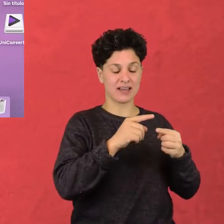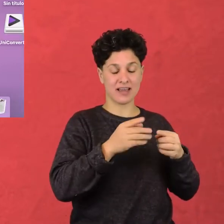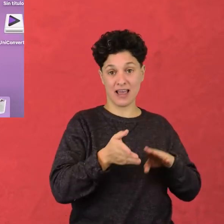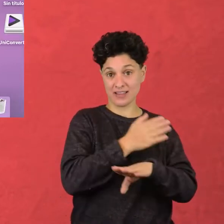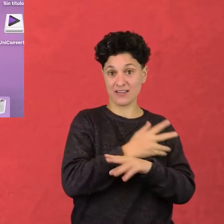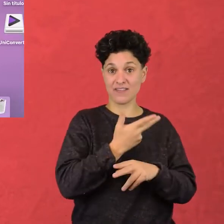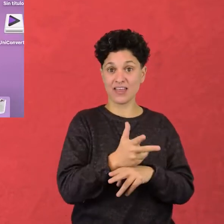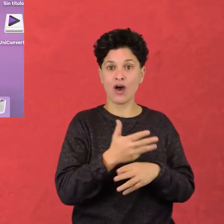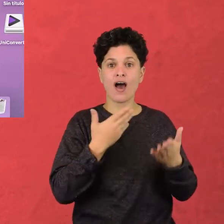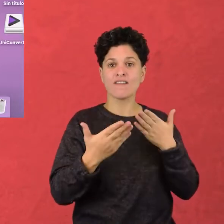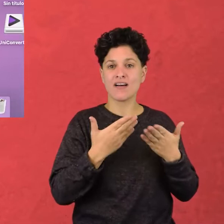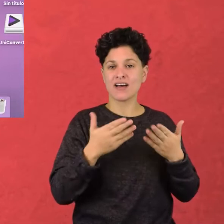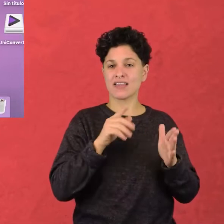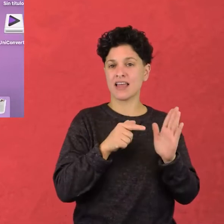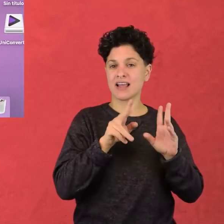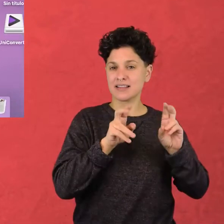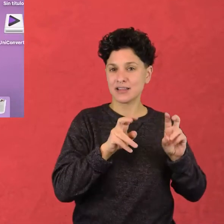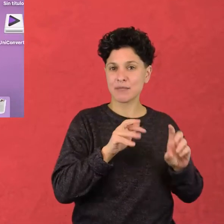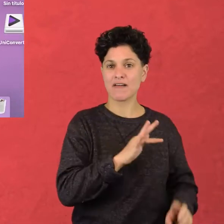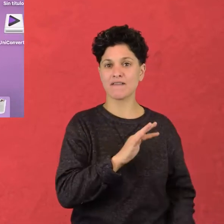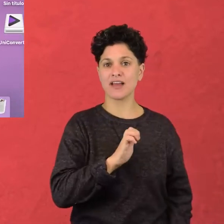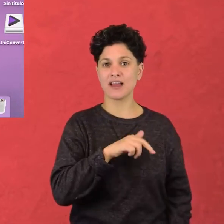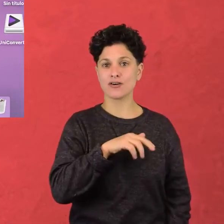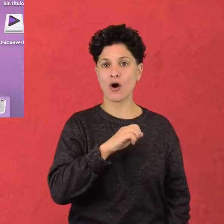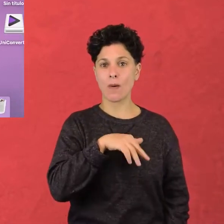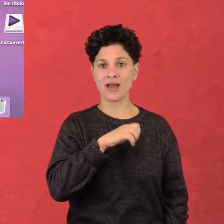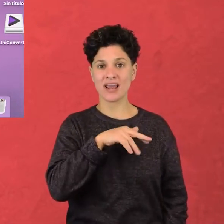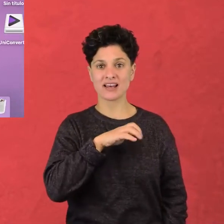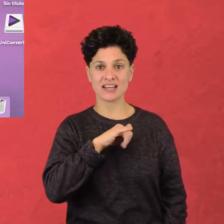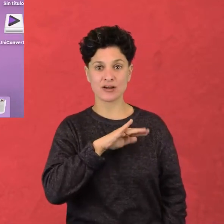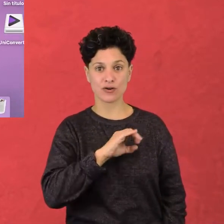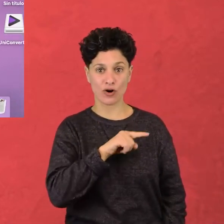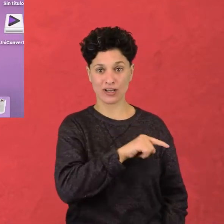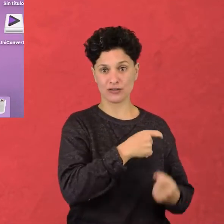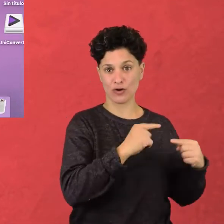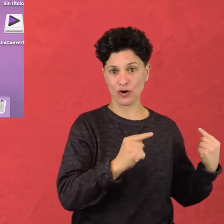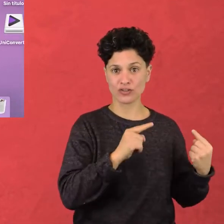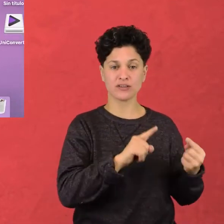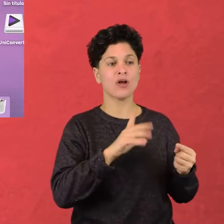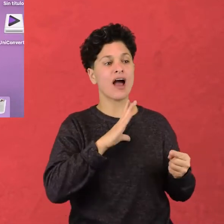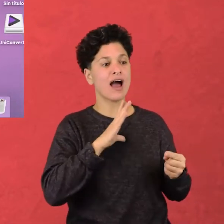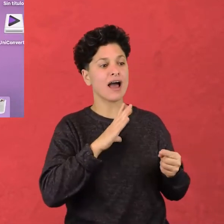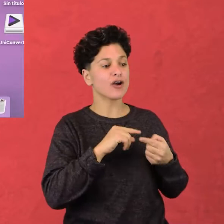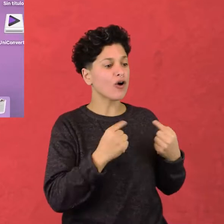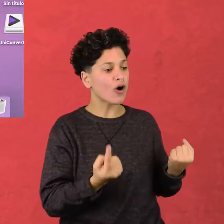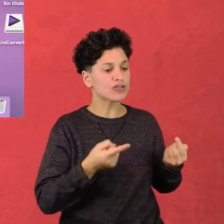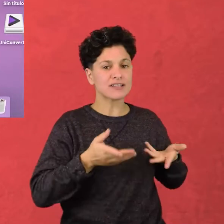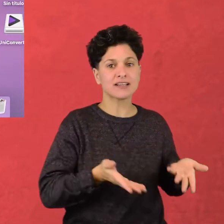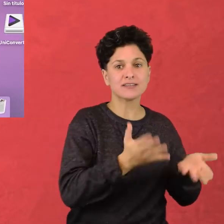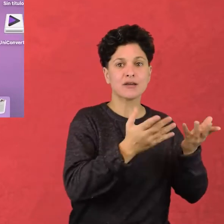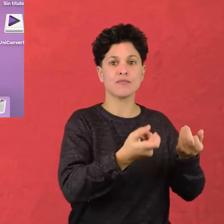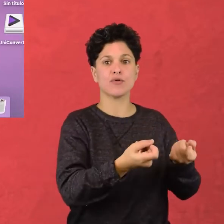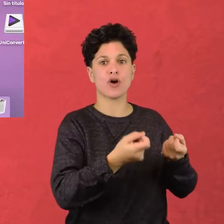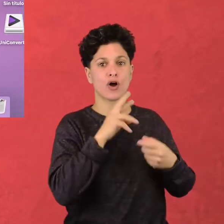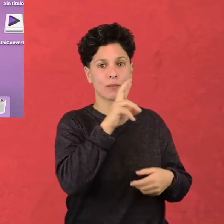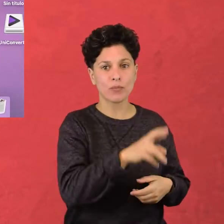seres que estamos determinados por el estímulo-respuesta, determinados por el concepto de inclinación,